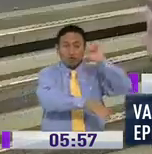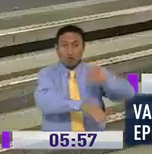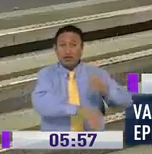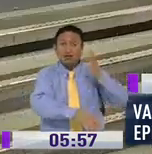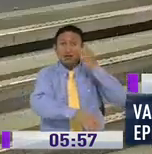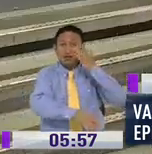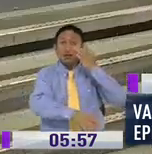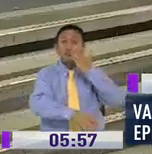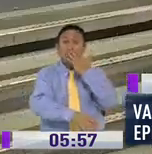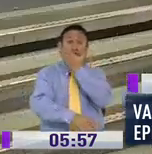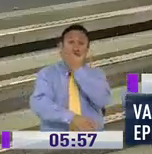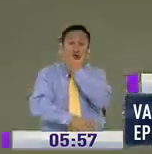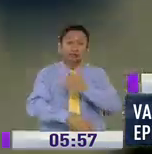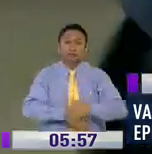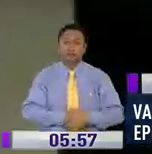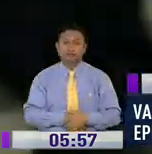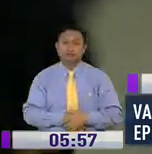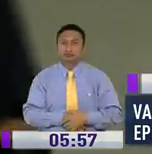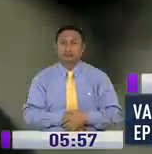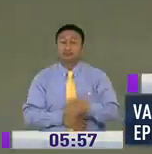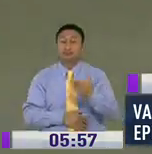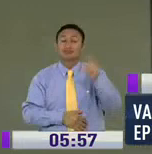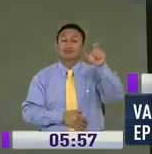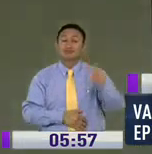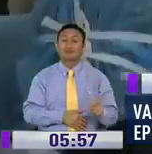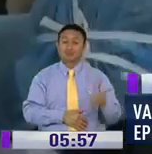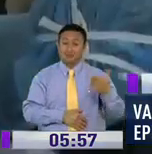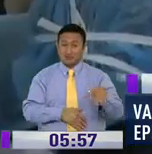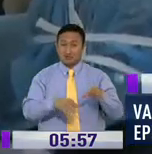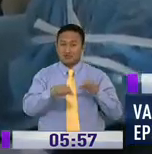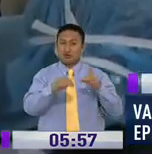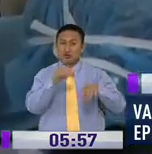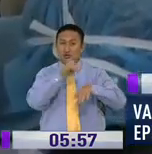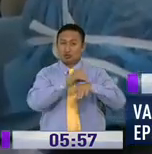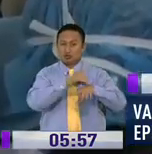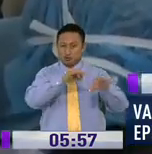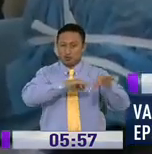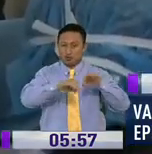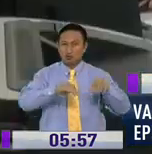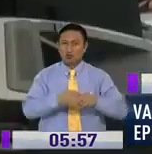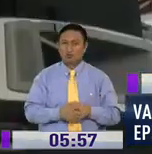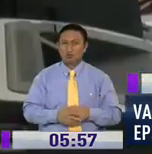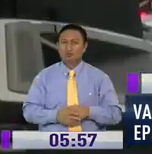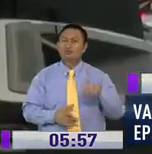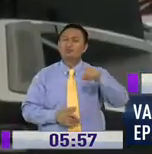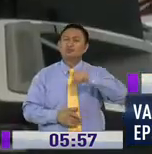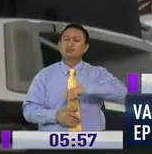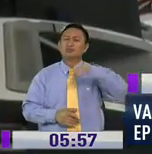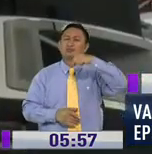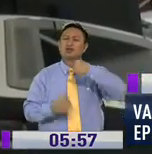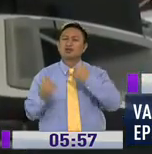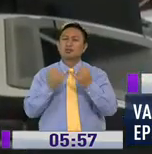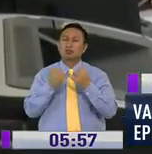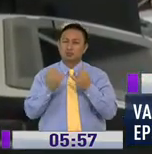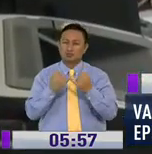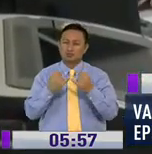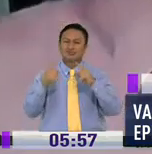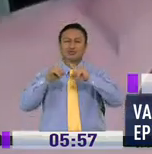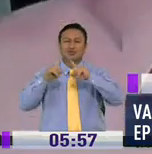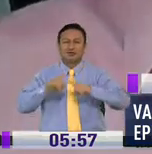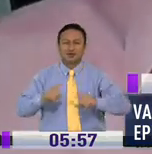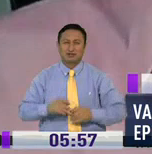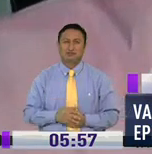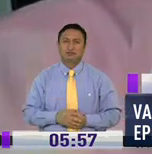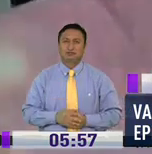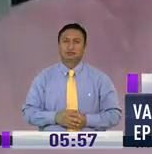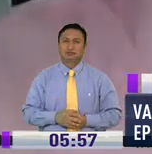ojos, nariz o boca. El epidemiólogo Aguilar también especificó sobre la variación del comportamiento epidemiológico del